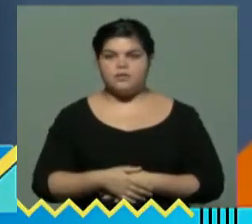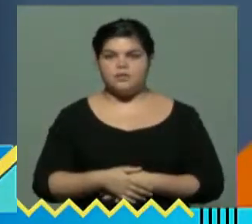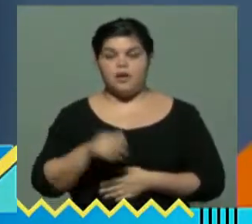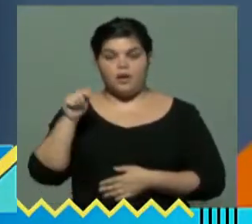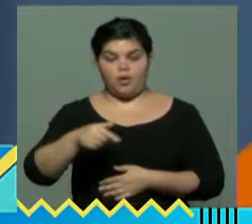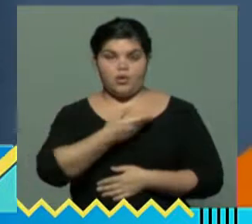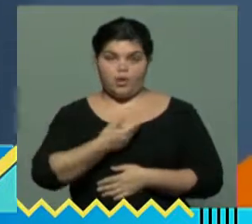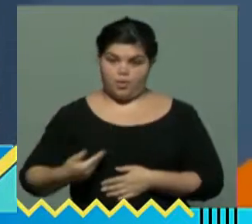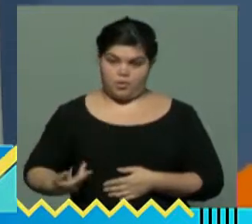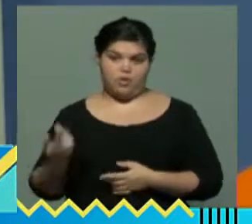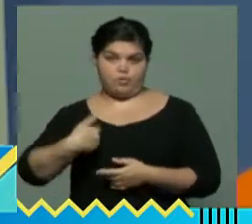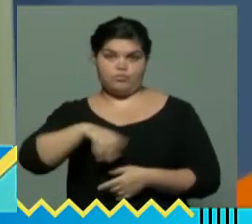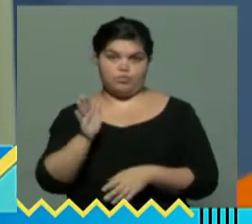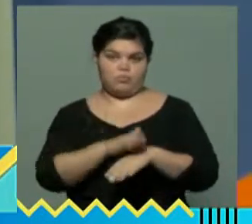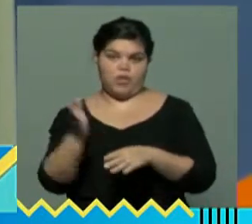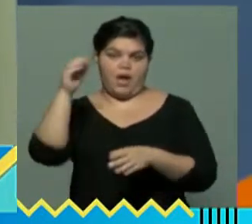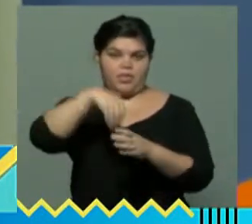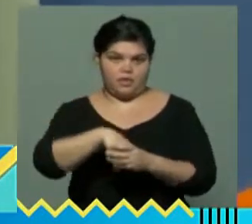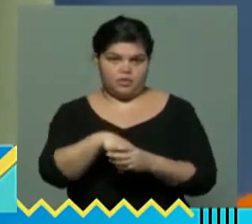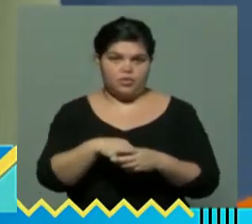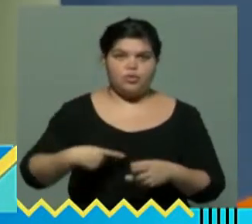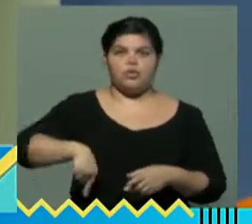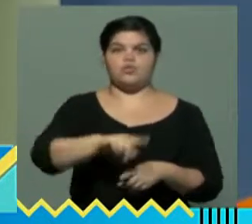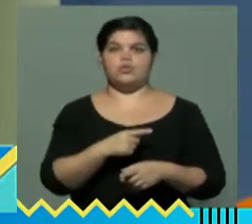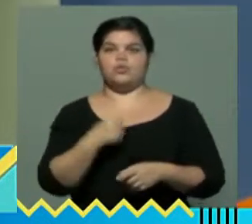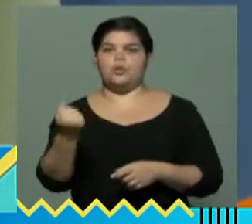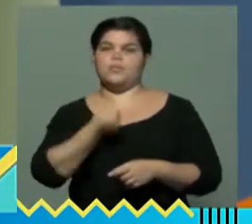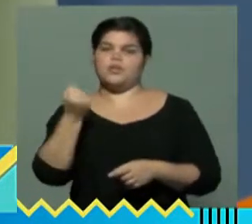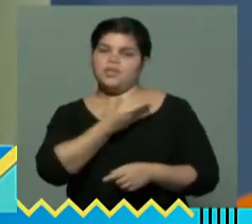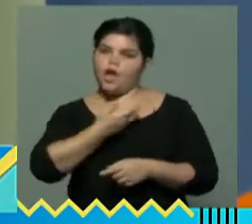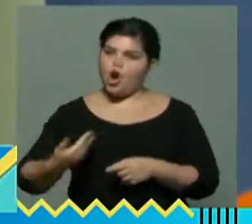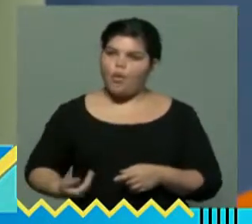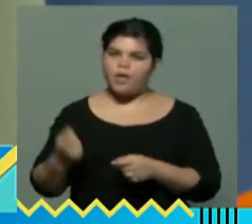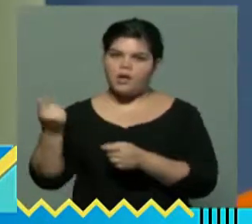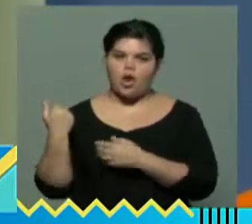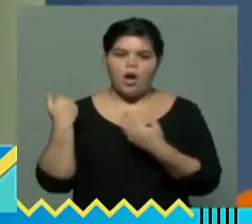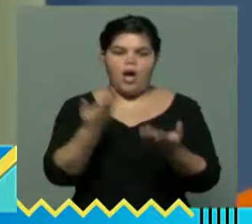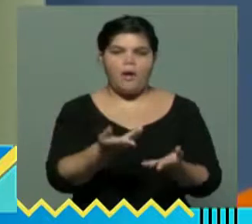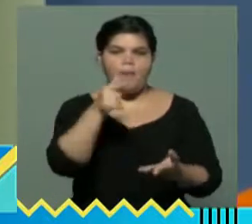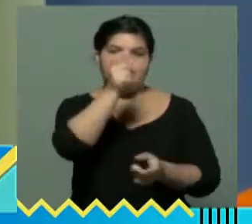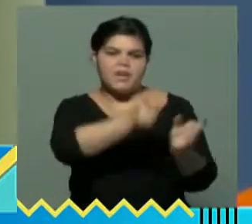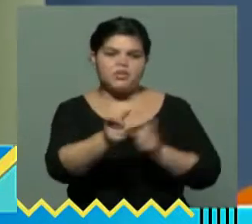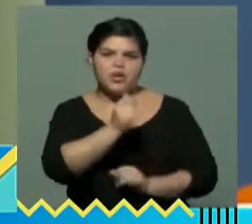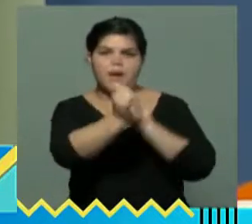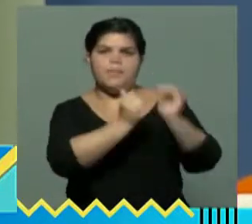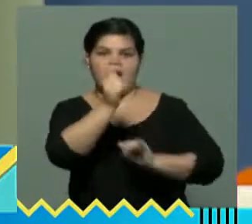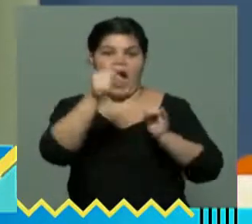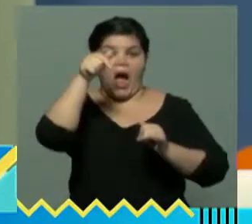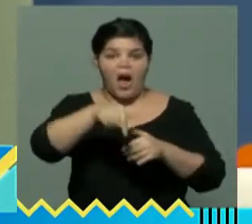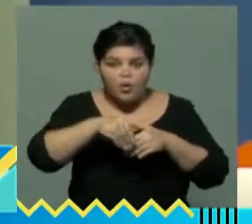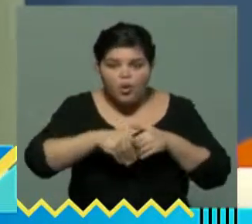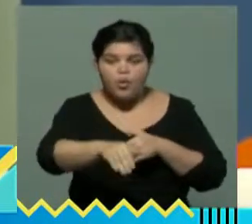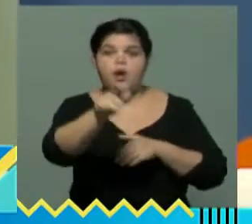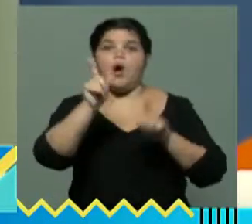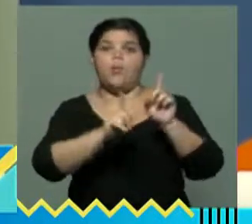gobierno, lo que tenemos que hacer como funciona es ir y acercar el Estado a la gente, indicarle a la gente que mira, hoy esto funciona, hoy esto